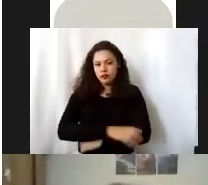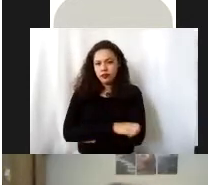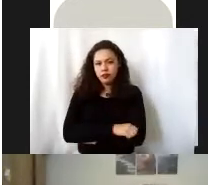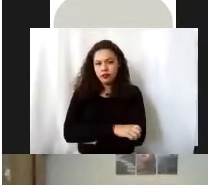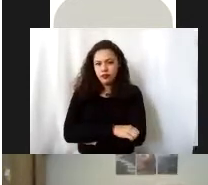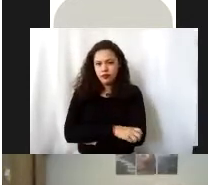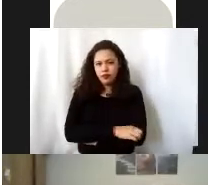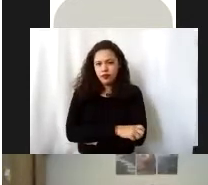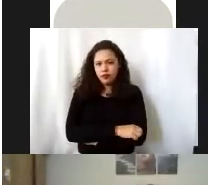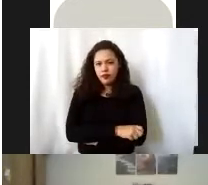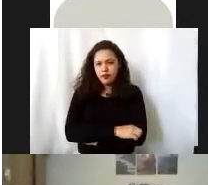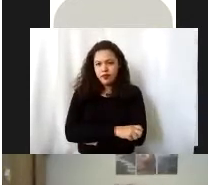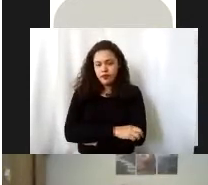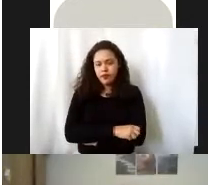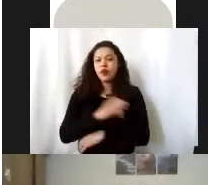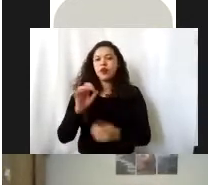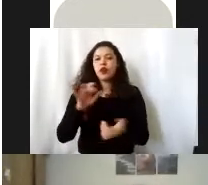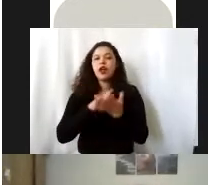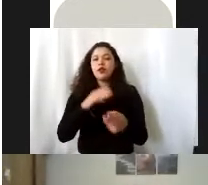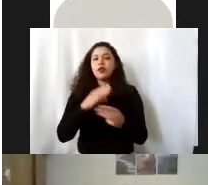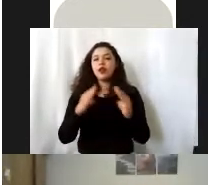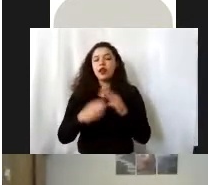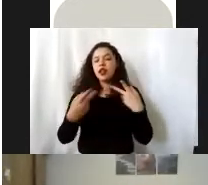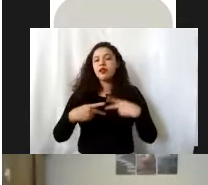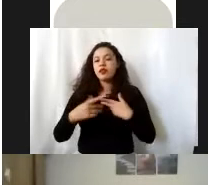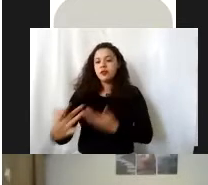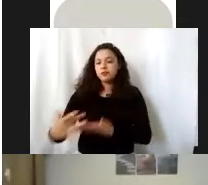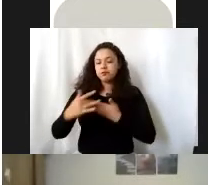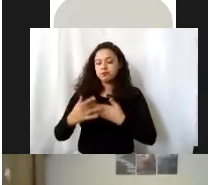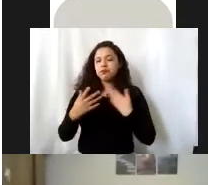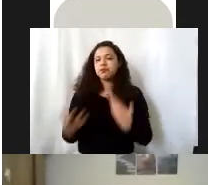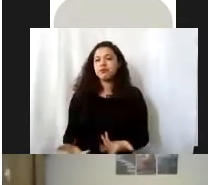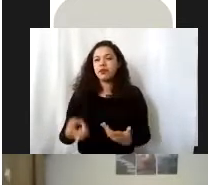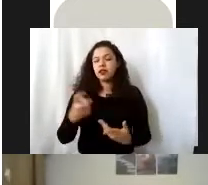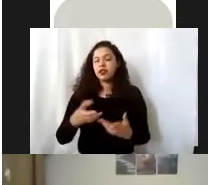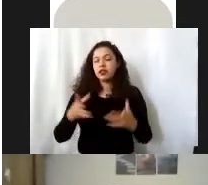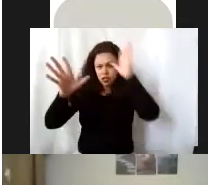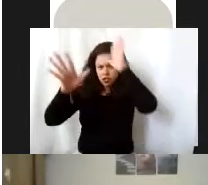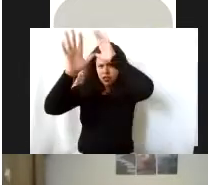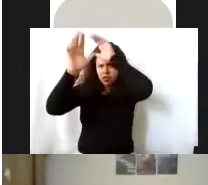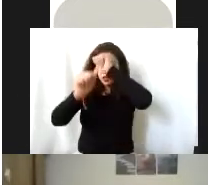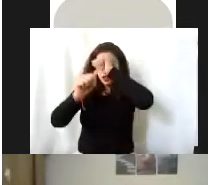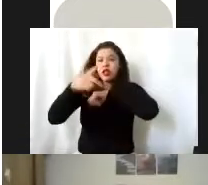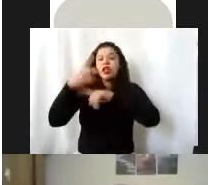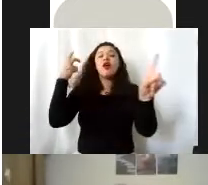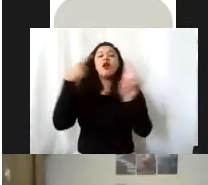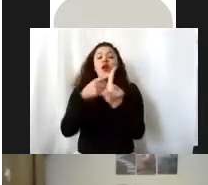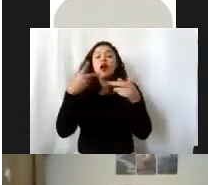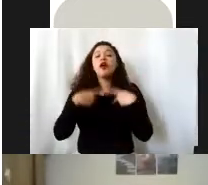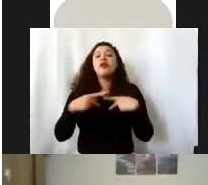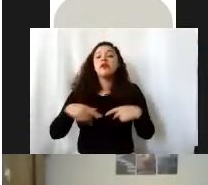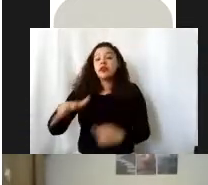apoyo material hacia las personas. Entonces, va a ir de acuerdo a ese objetivo, a la población.